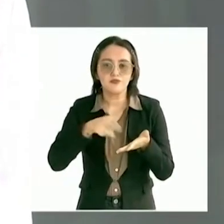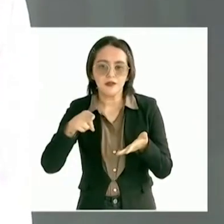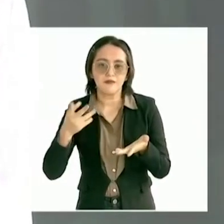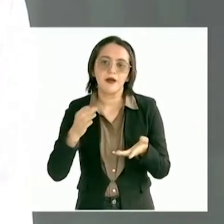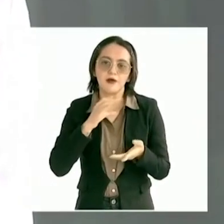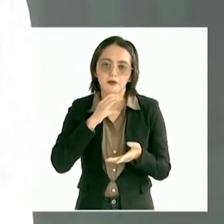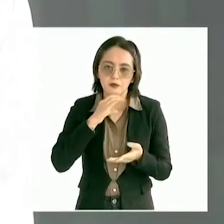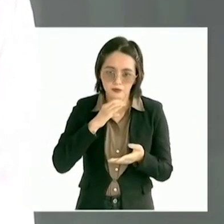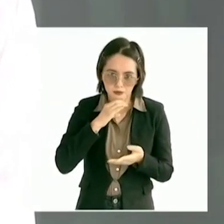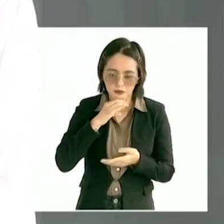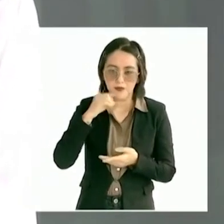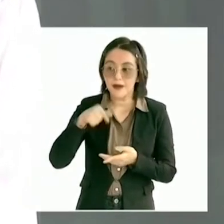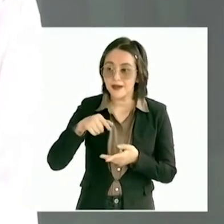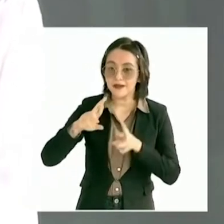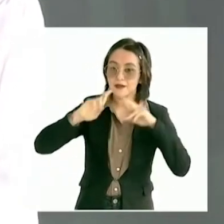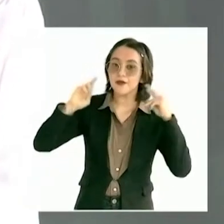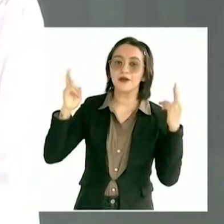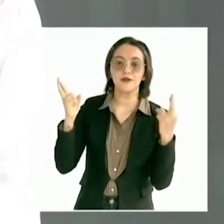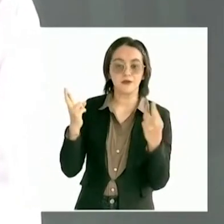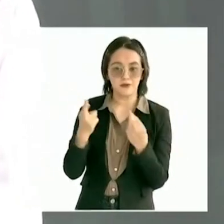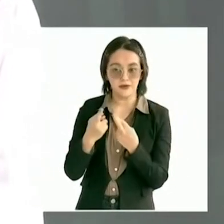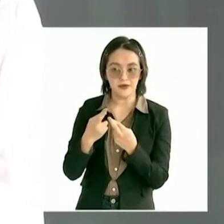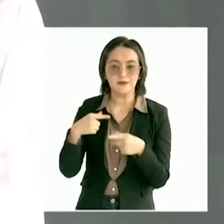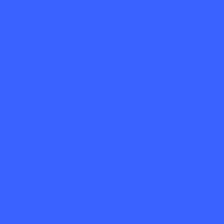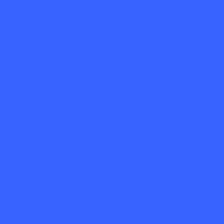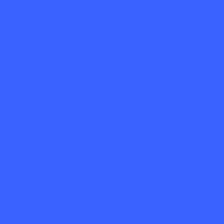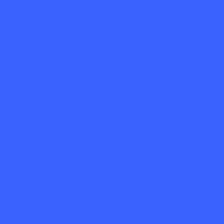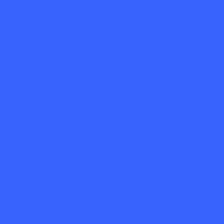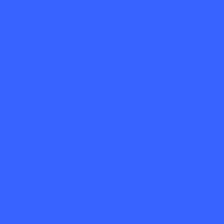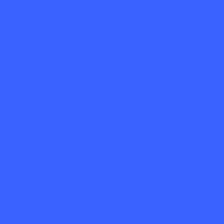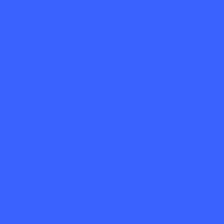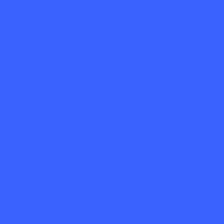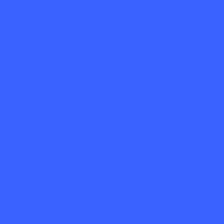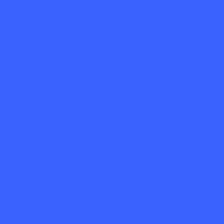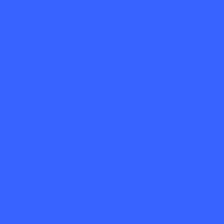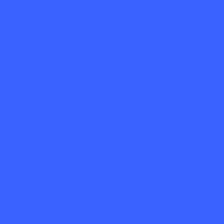acuerdo de supresión de visas con el presidente de la cee